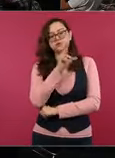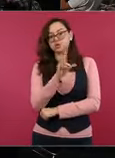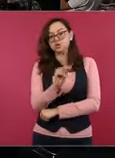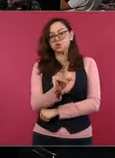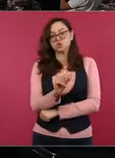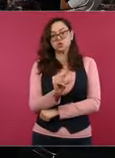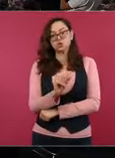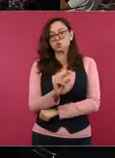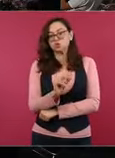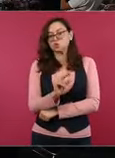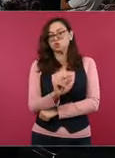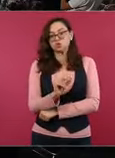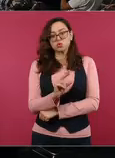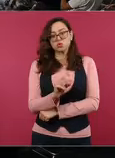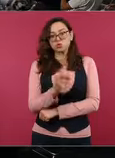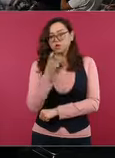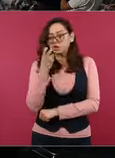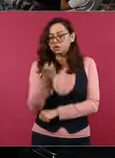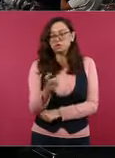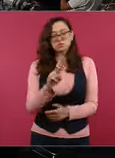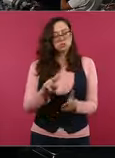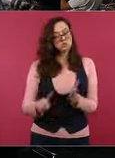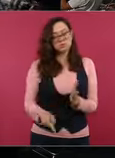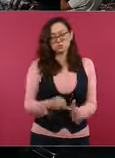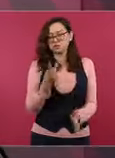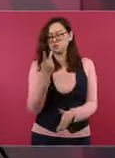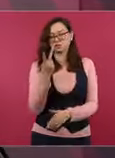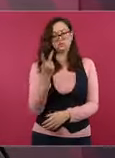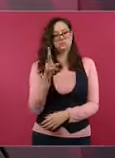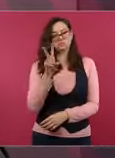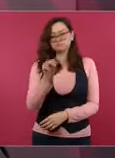aeropuerto de la Ciudad de México.